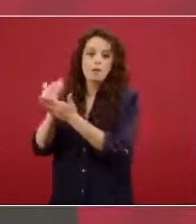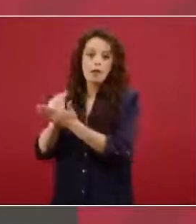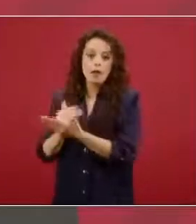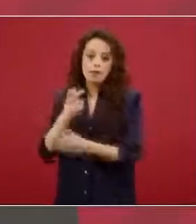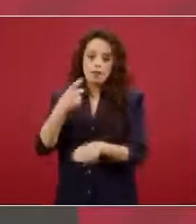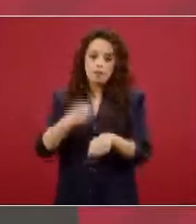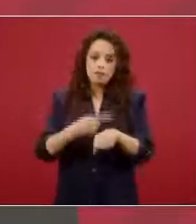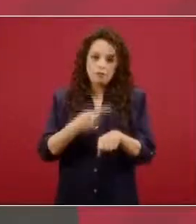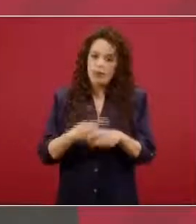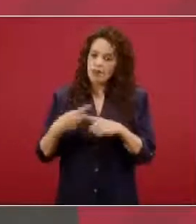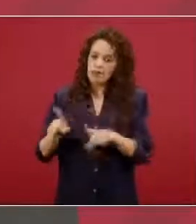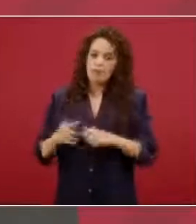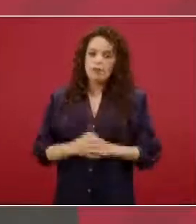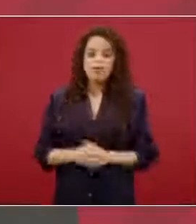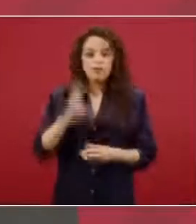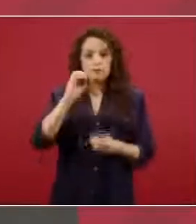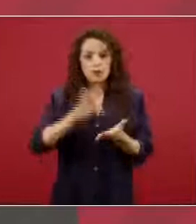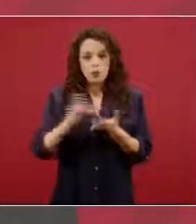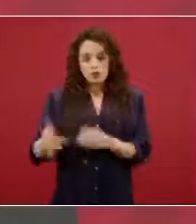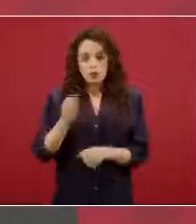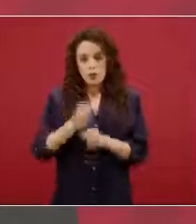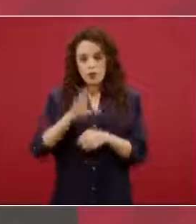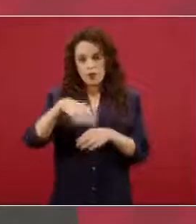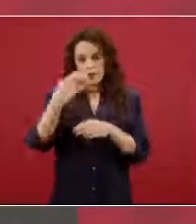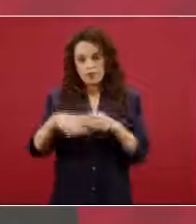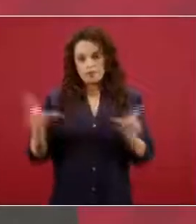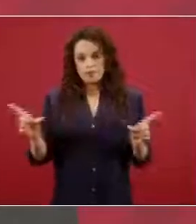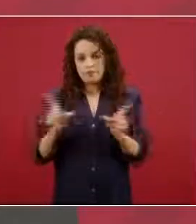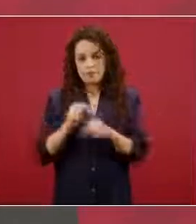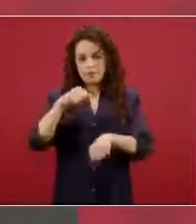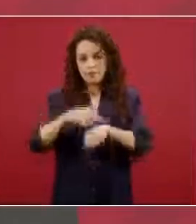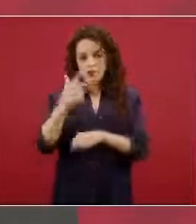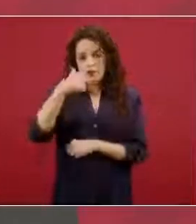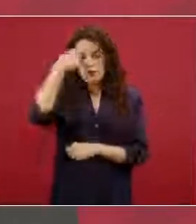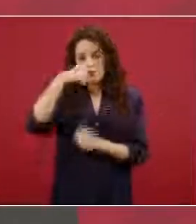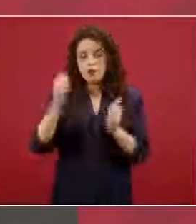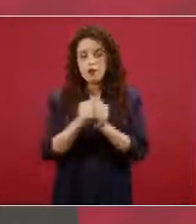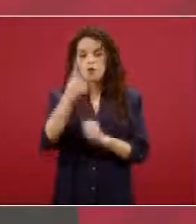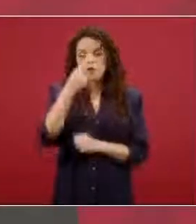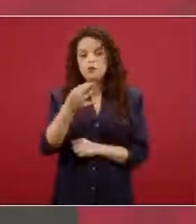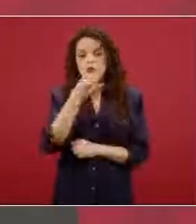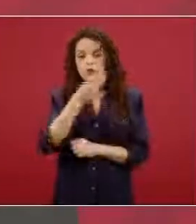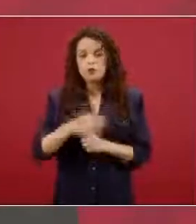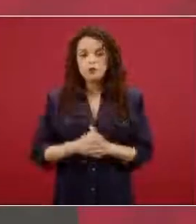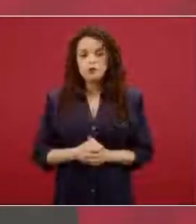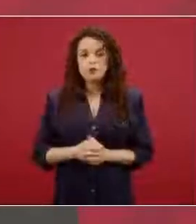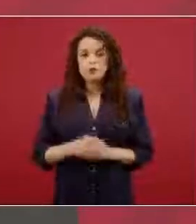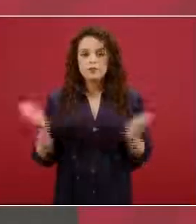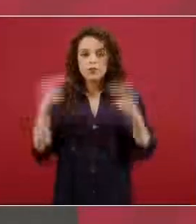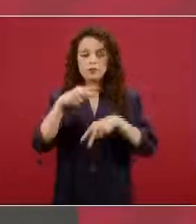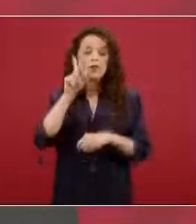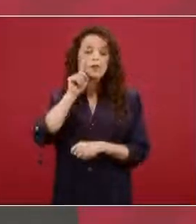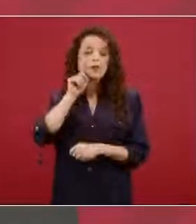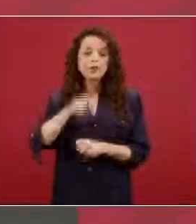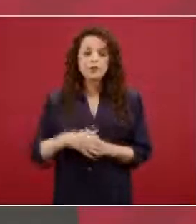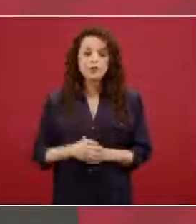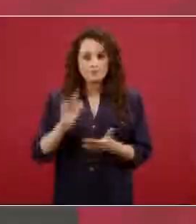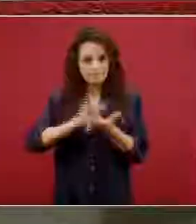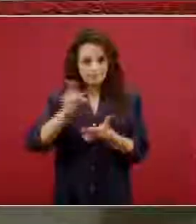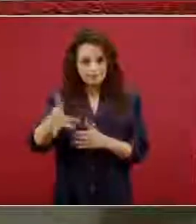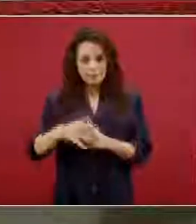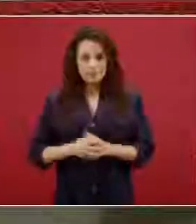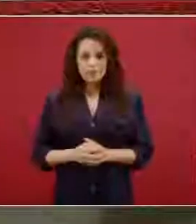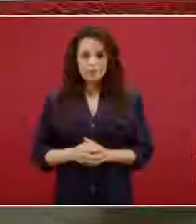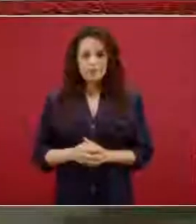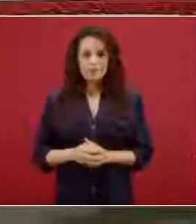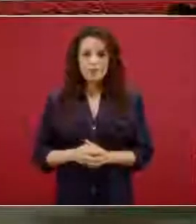casos. Muchas gracias, aquí terminamos, 20 horas con 2 minutos y nos vemos mañana. Gracias.